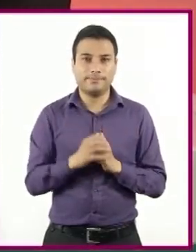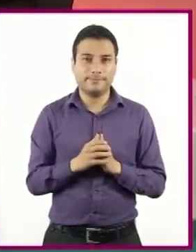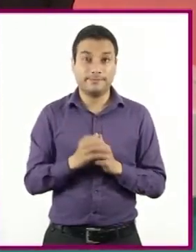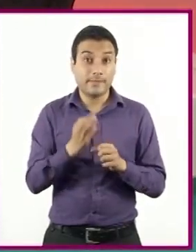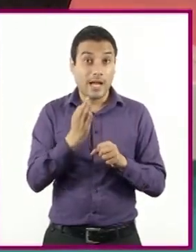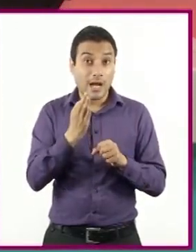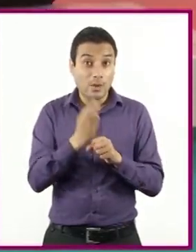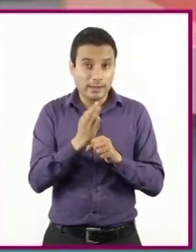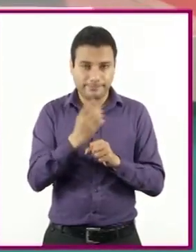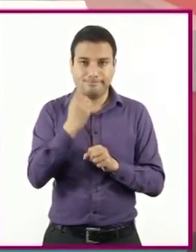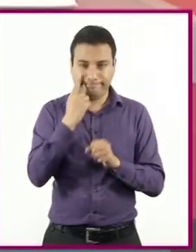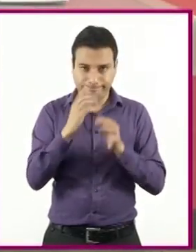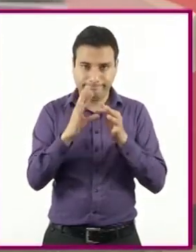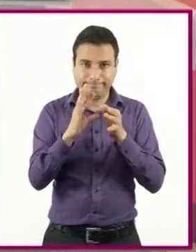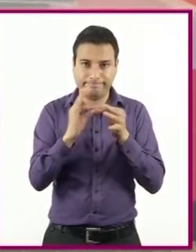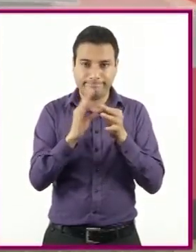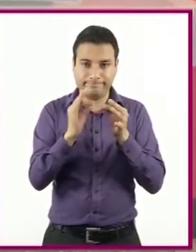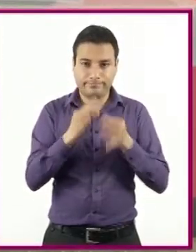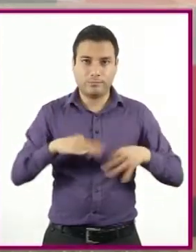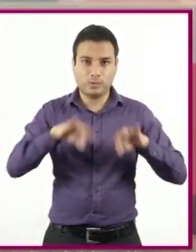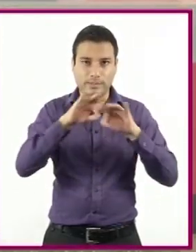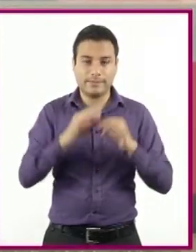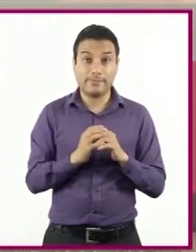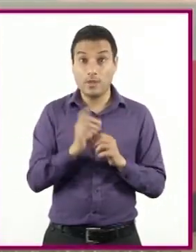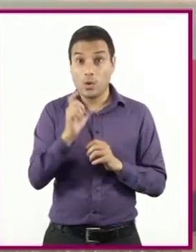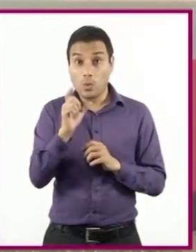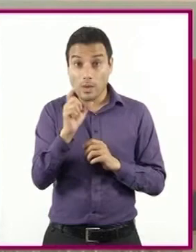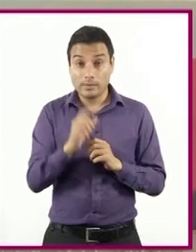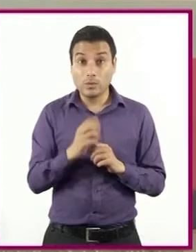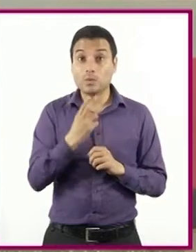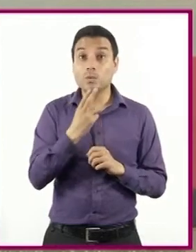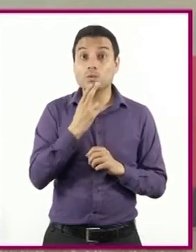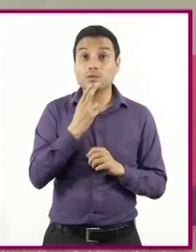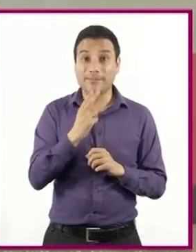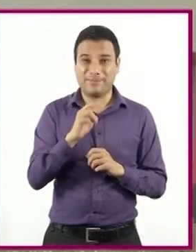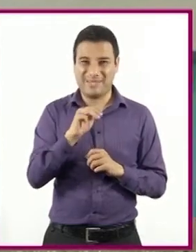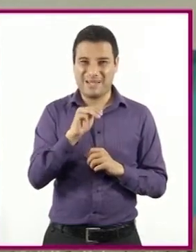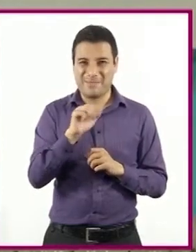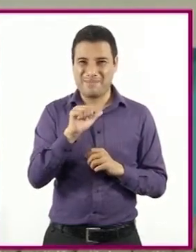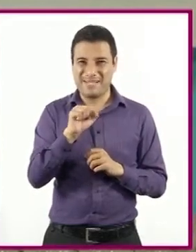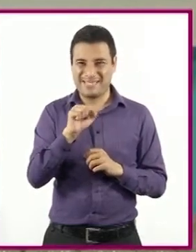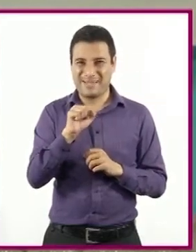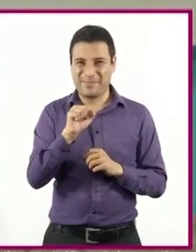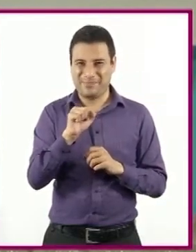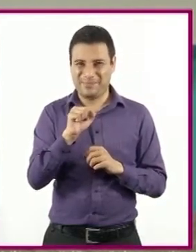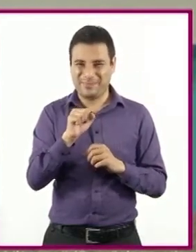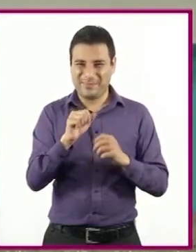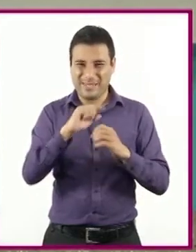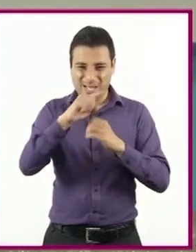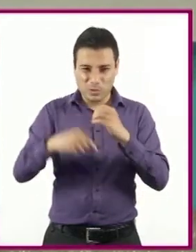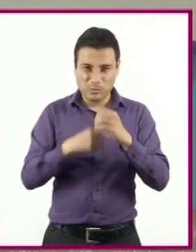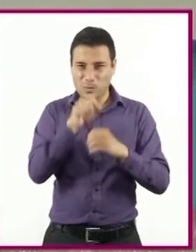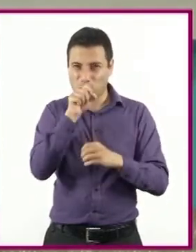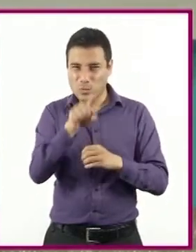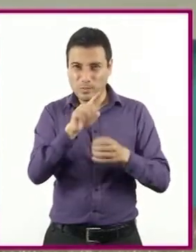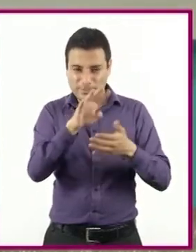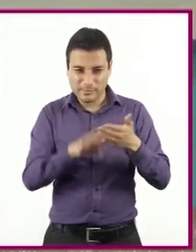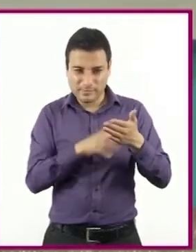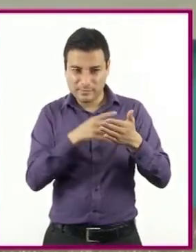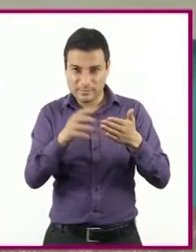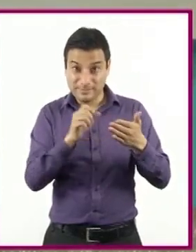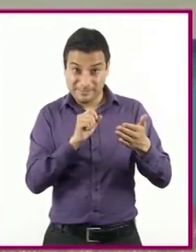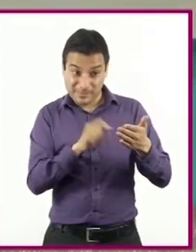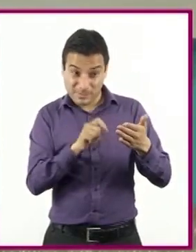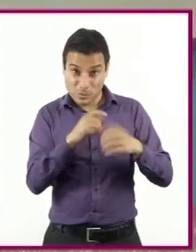una idea muy importante en química. Cuando tomamos la masa de los átomos que aparecen en la tabla periódica y la expresamos en las mismas